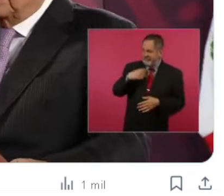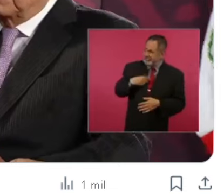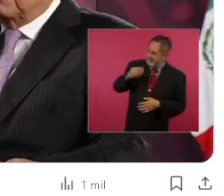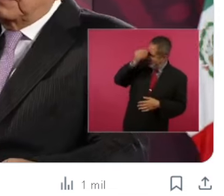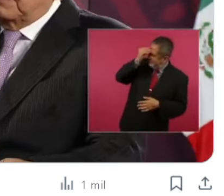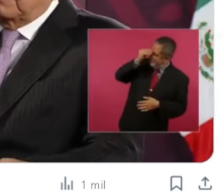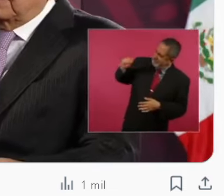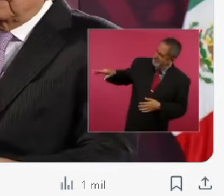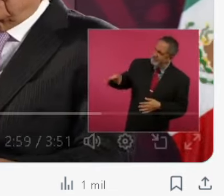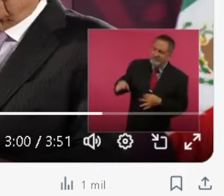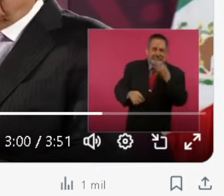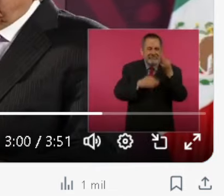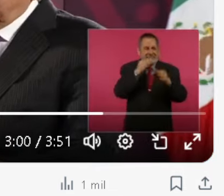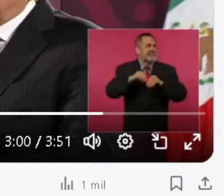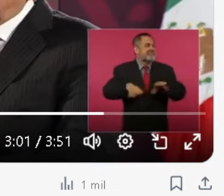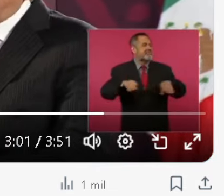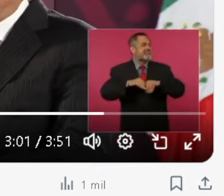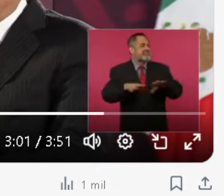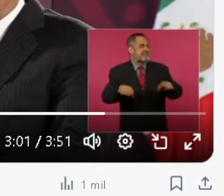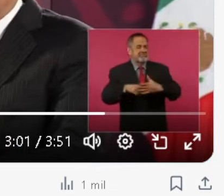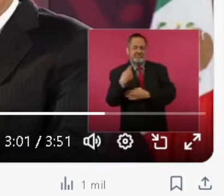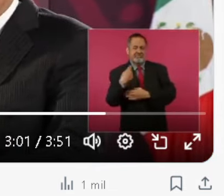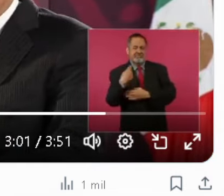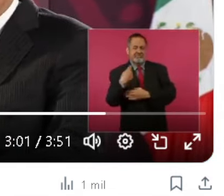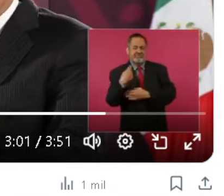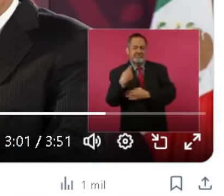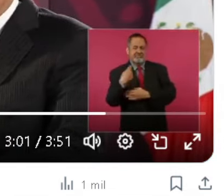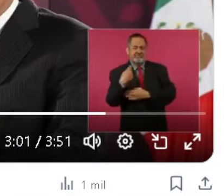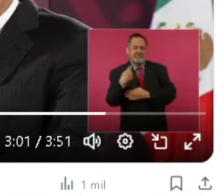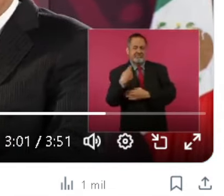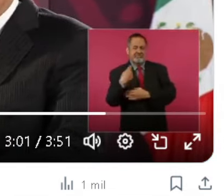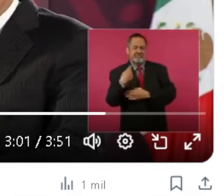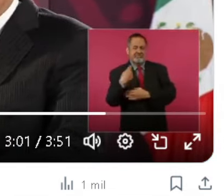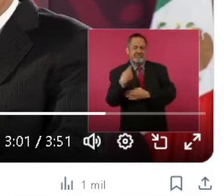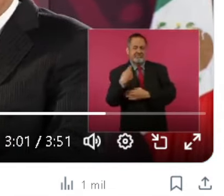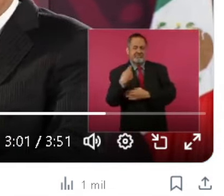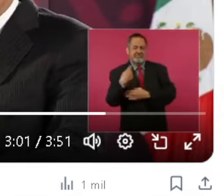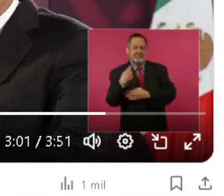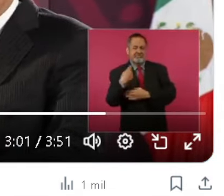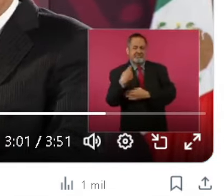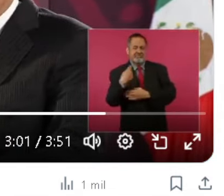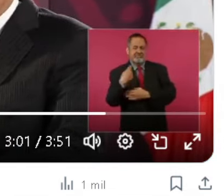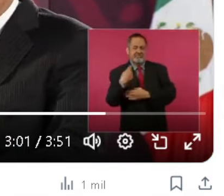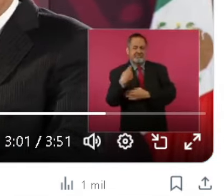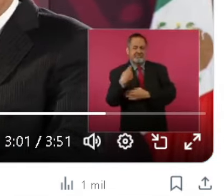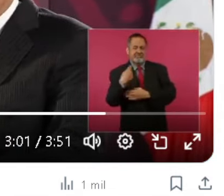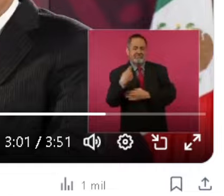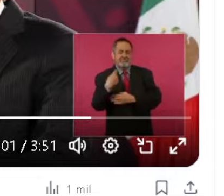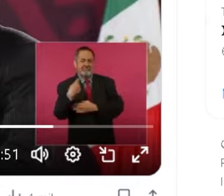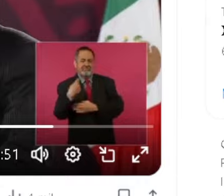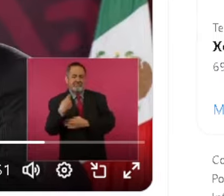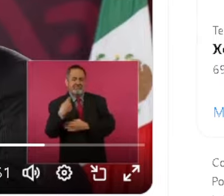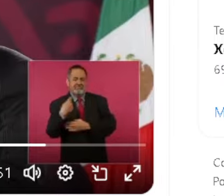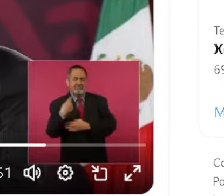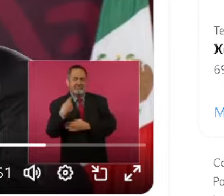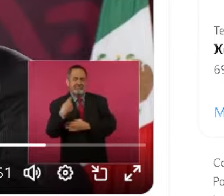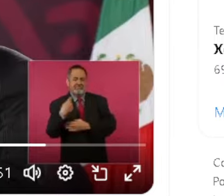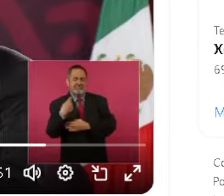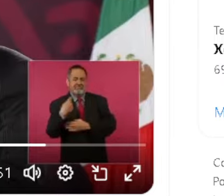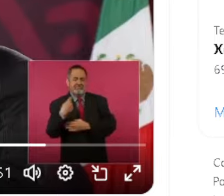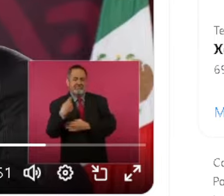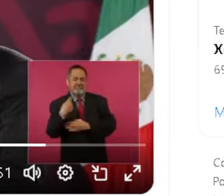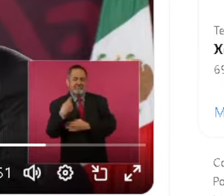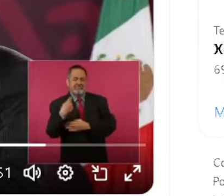millones de veces de manera automatizada. Bueno, es parte de las sugerencias, pero fíjese usted cómo están las